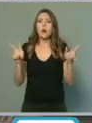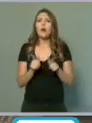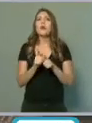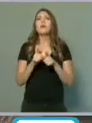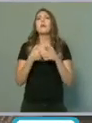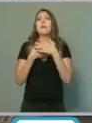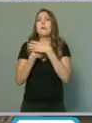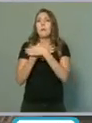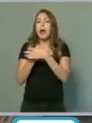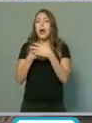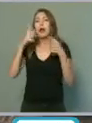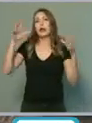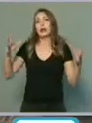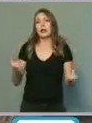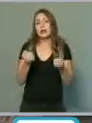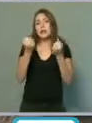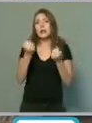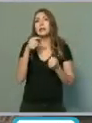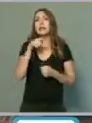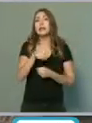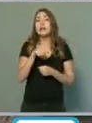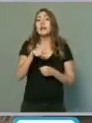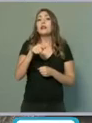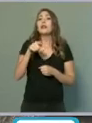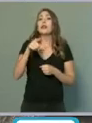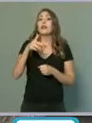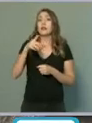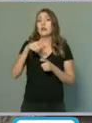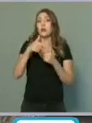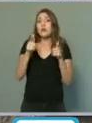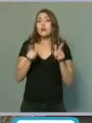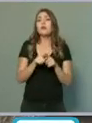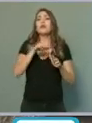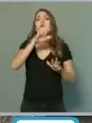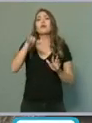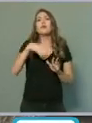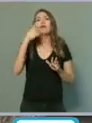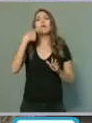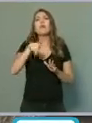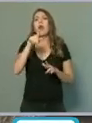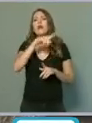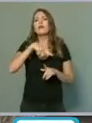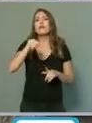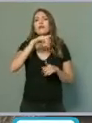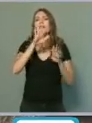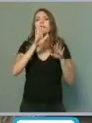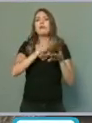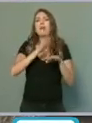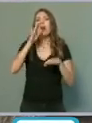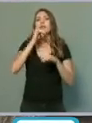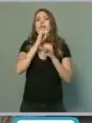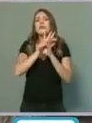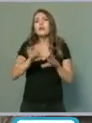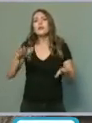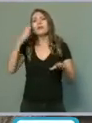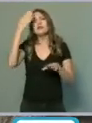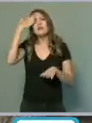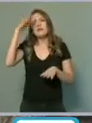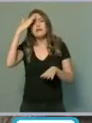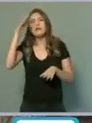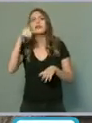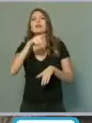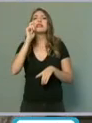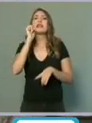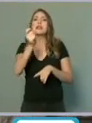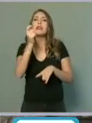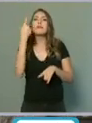Rescate, Ok. que lo que buscamos es que ampliar el conocimiento de la población en general para ayudar a